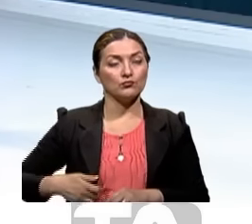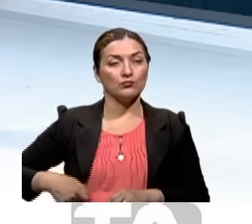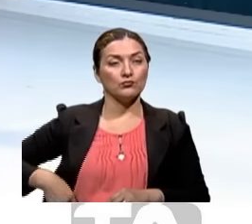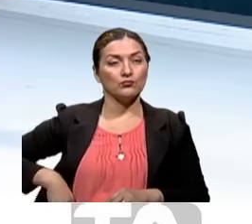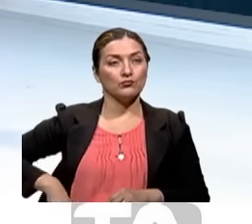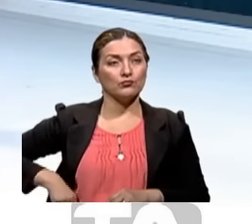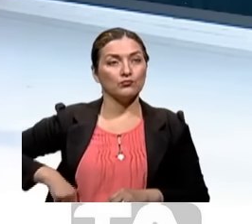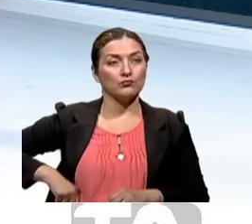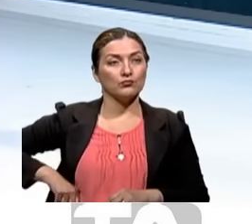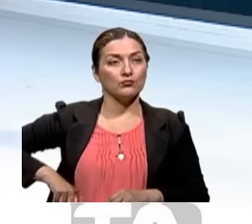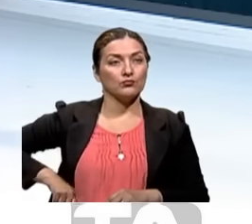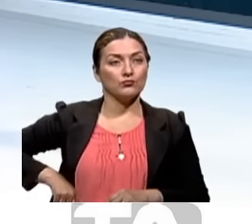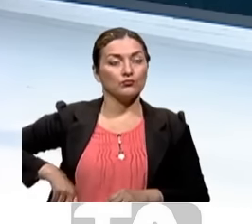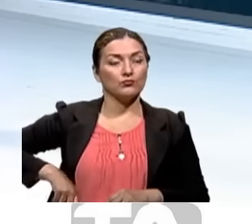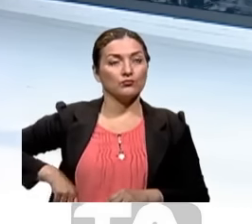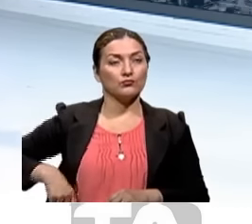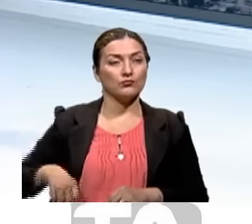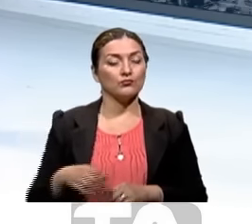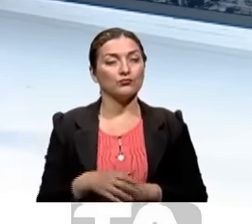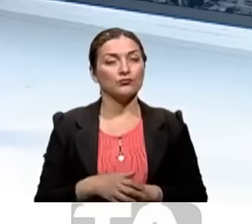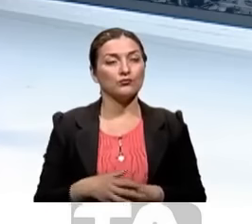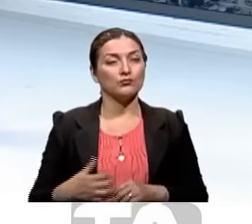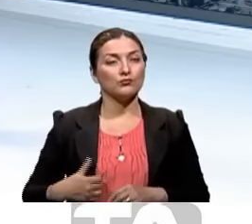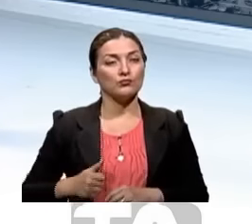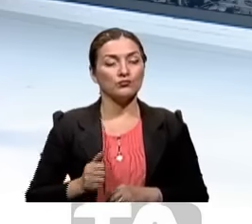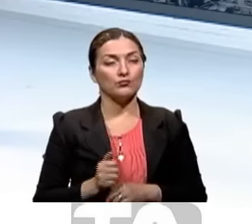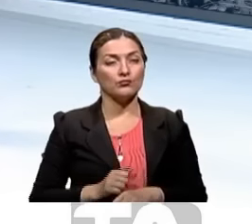¿Por qué le bajar?